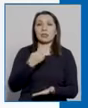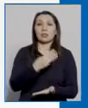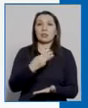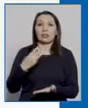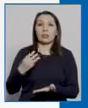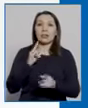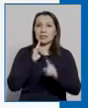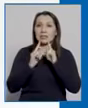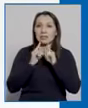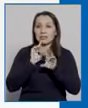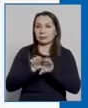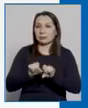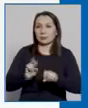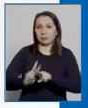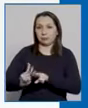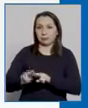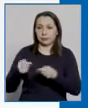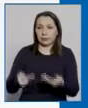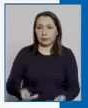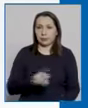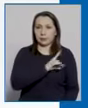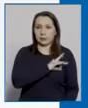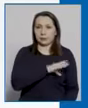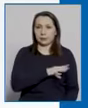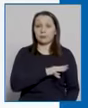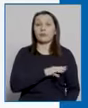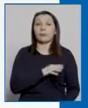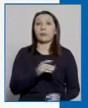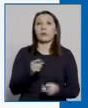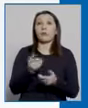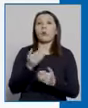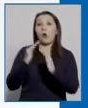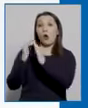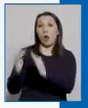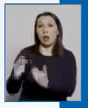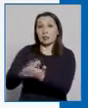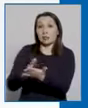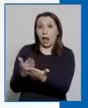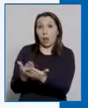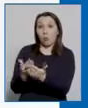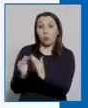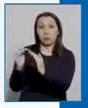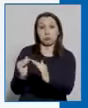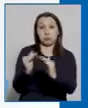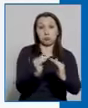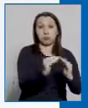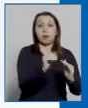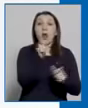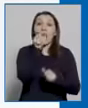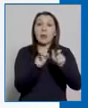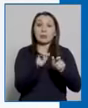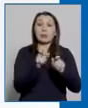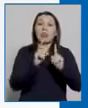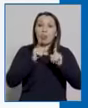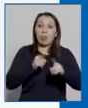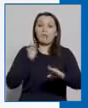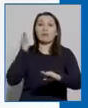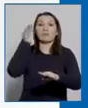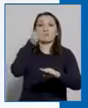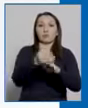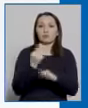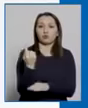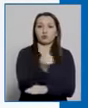873.533 exámenes en nuestro país. En relación a las residencias sanitarias, que es el lugar donde aquellas personas deben realizar